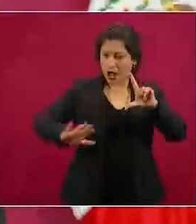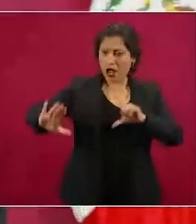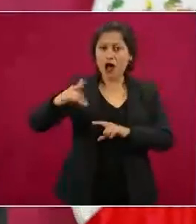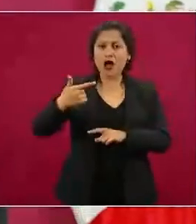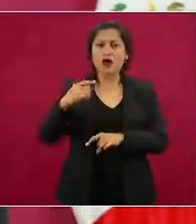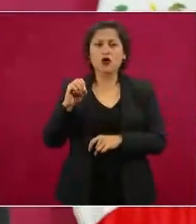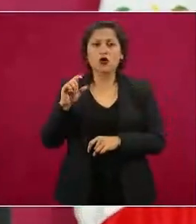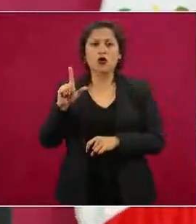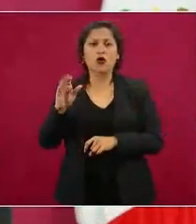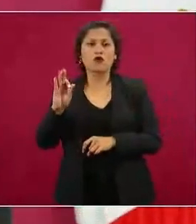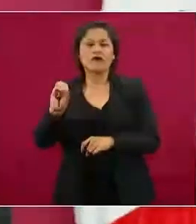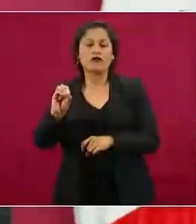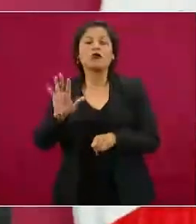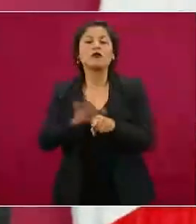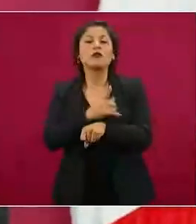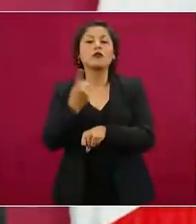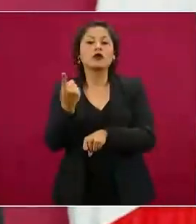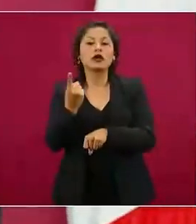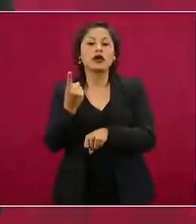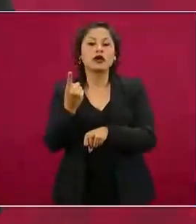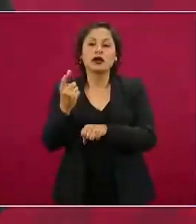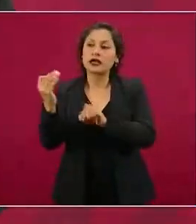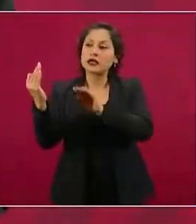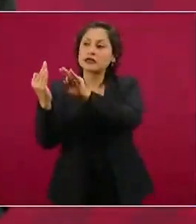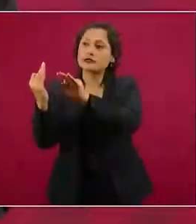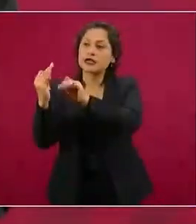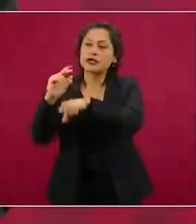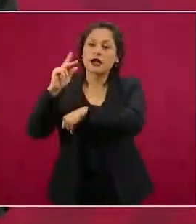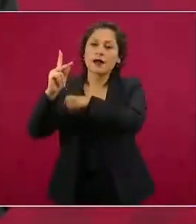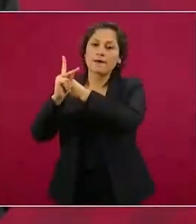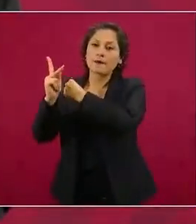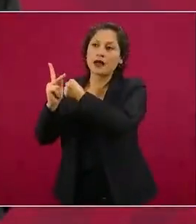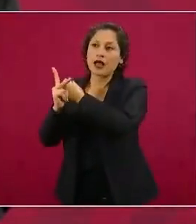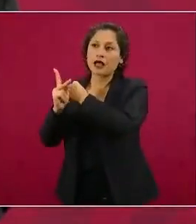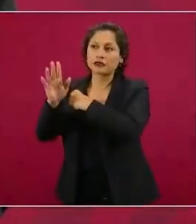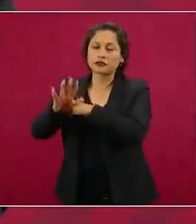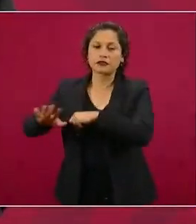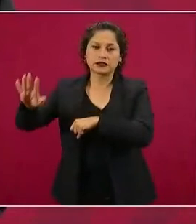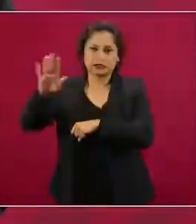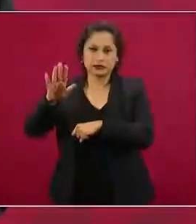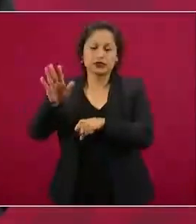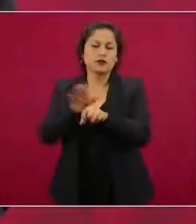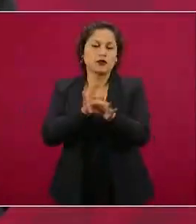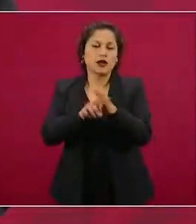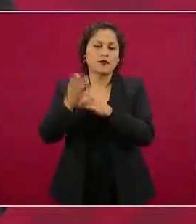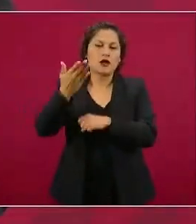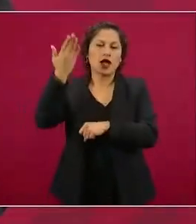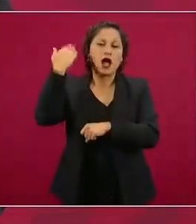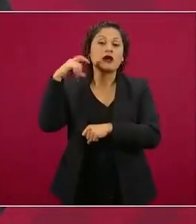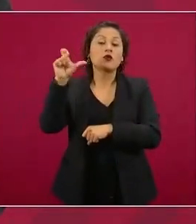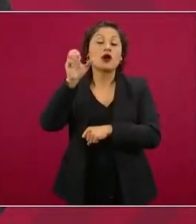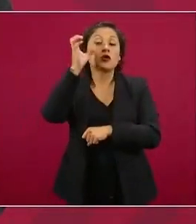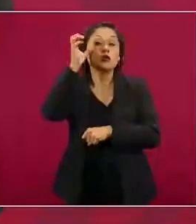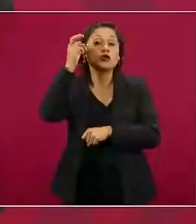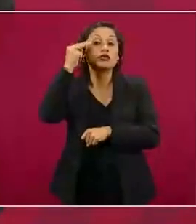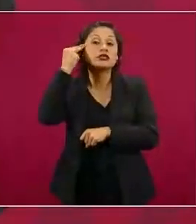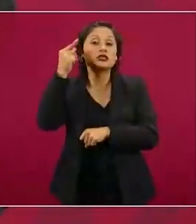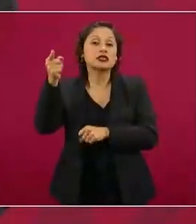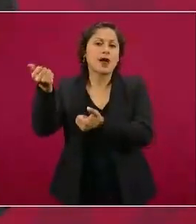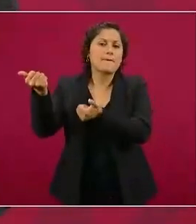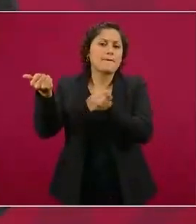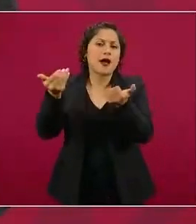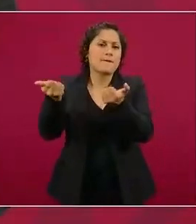de los países del Pacífico, cuando China se convierte en la fábrica del mundo, pues los